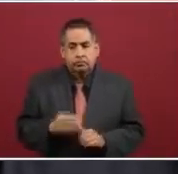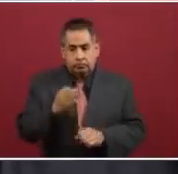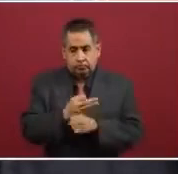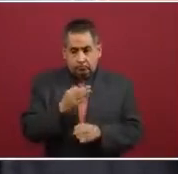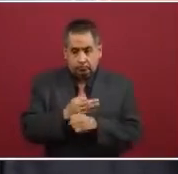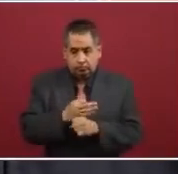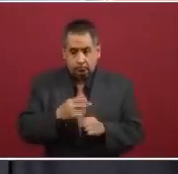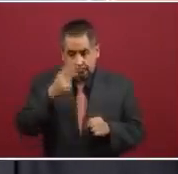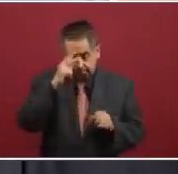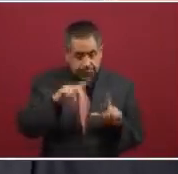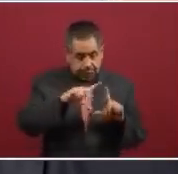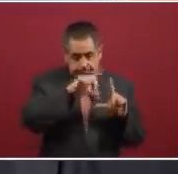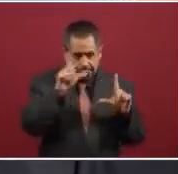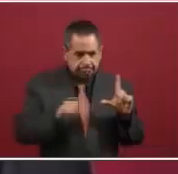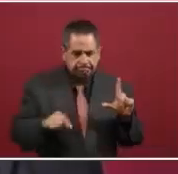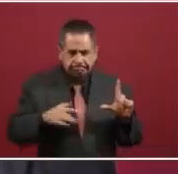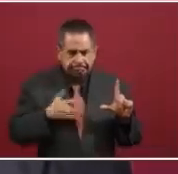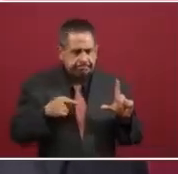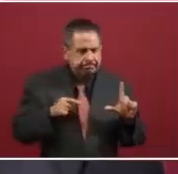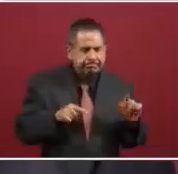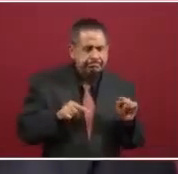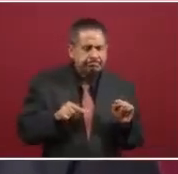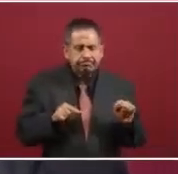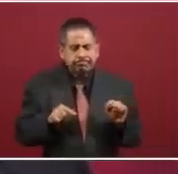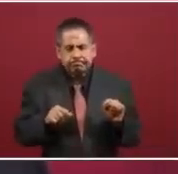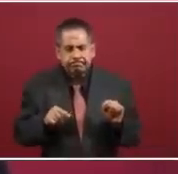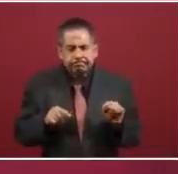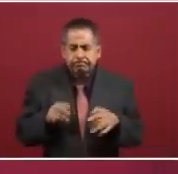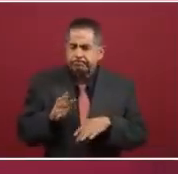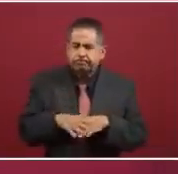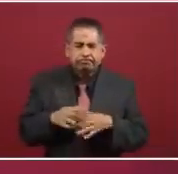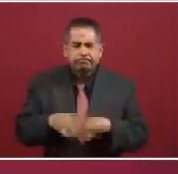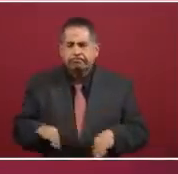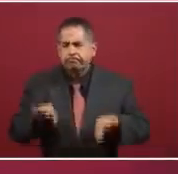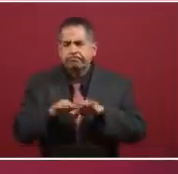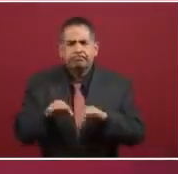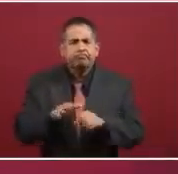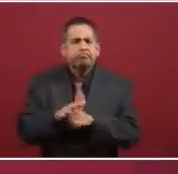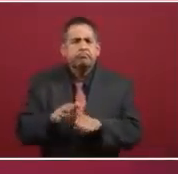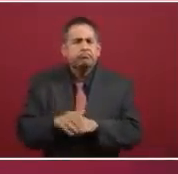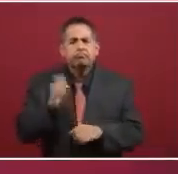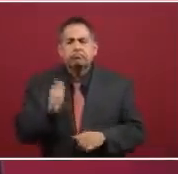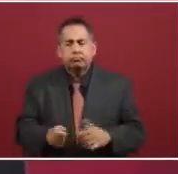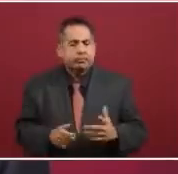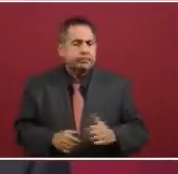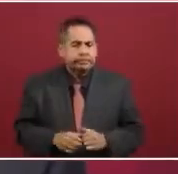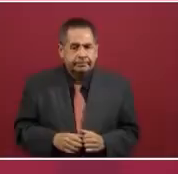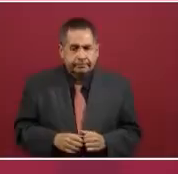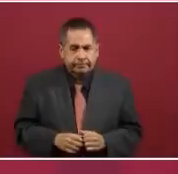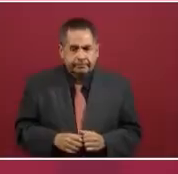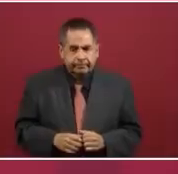está nuestro país, lo más importante es